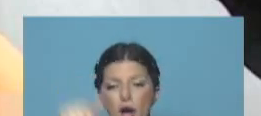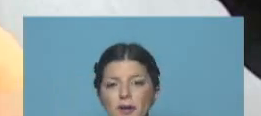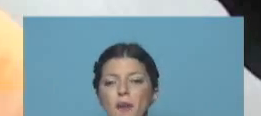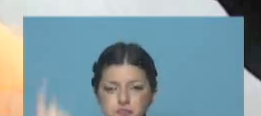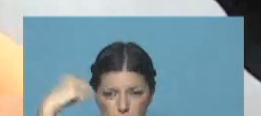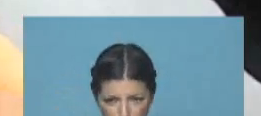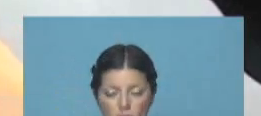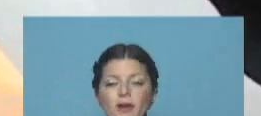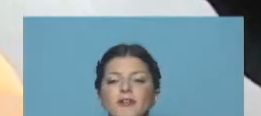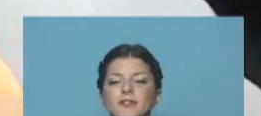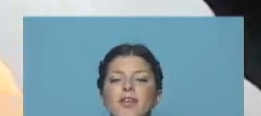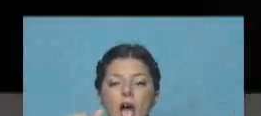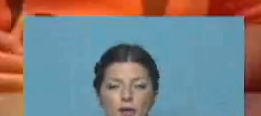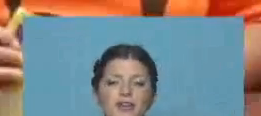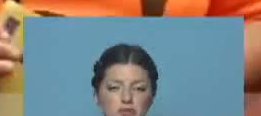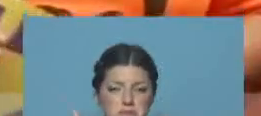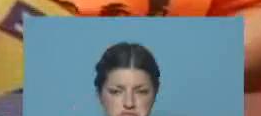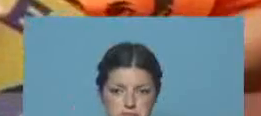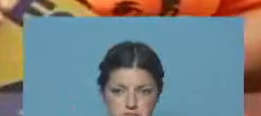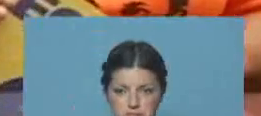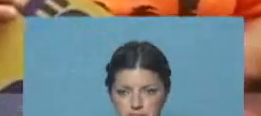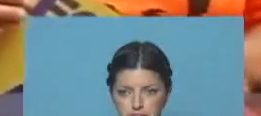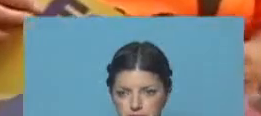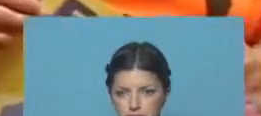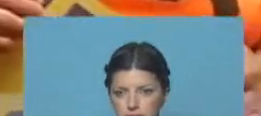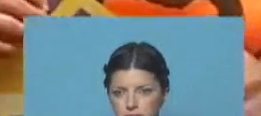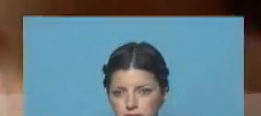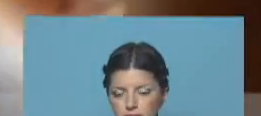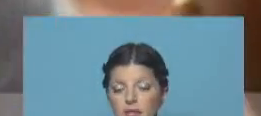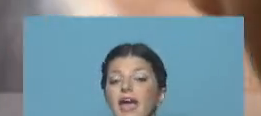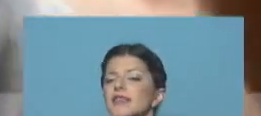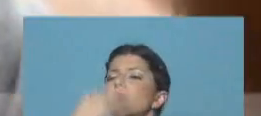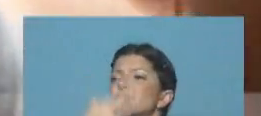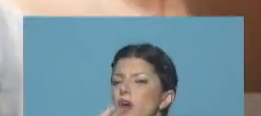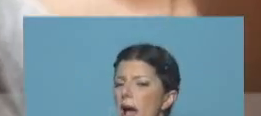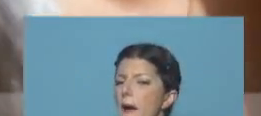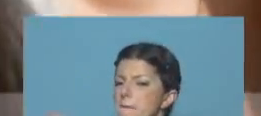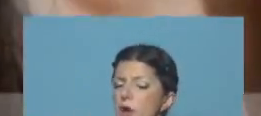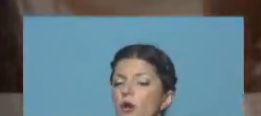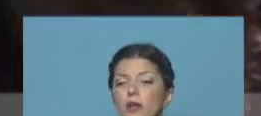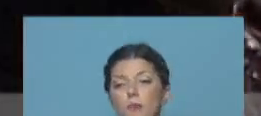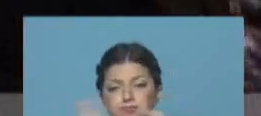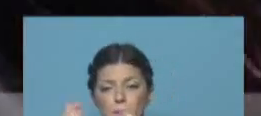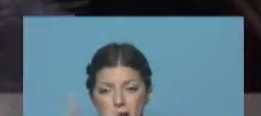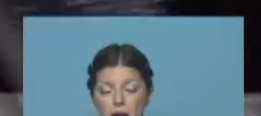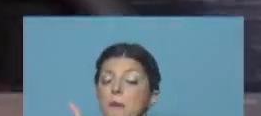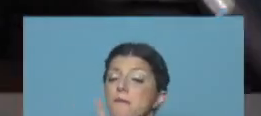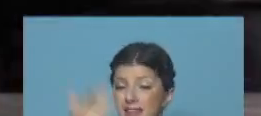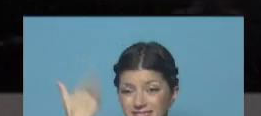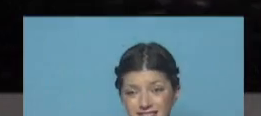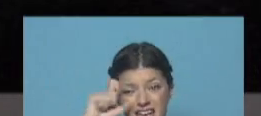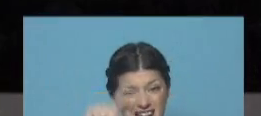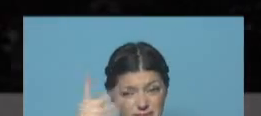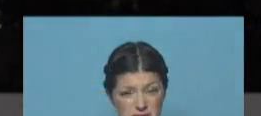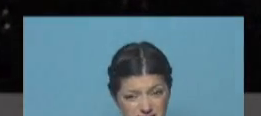nosotros, estamos del lado correcto de la historia. Las razones para este cambio de postura, en el que habría incidido el ex jefe de gobierno español,